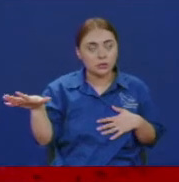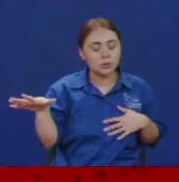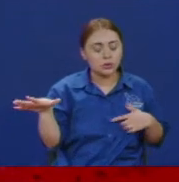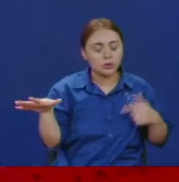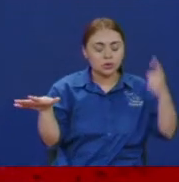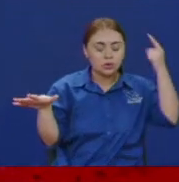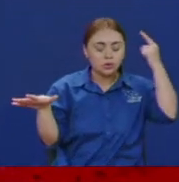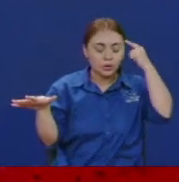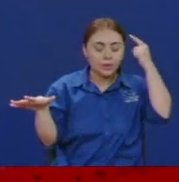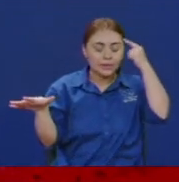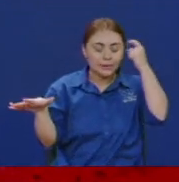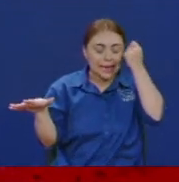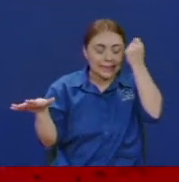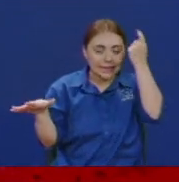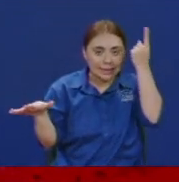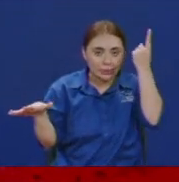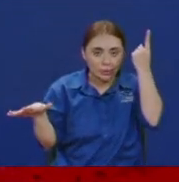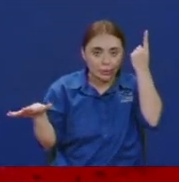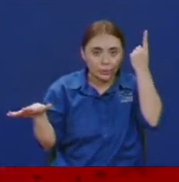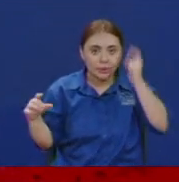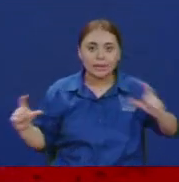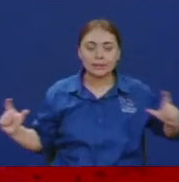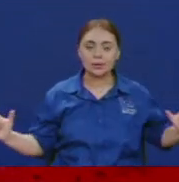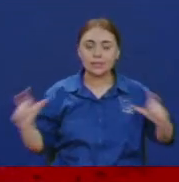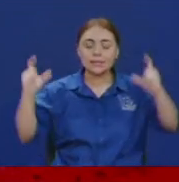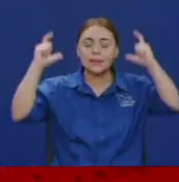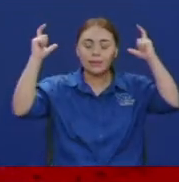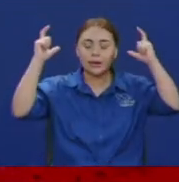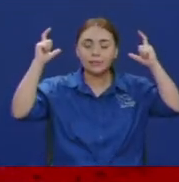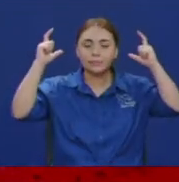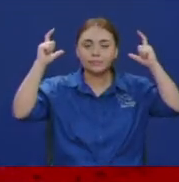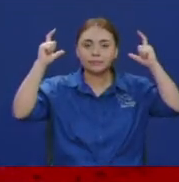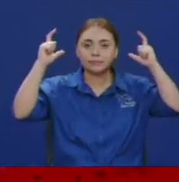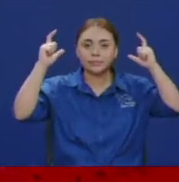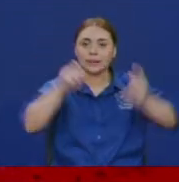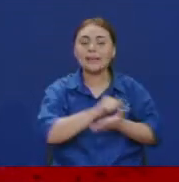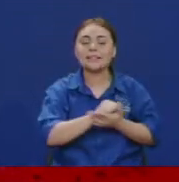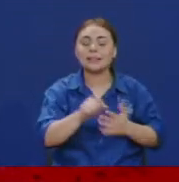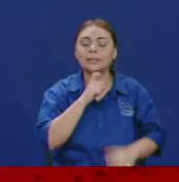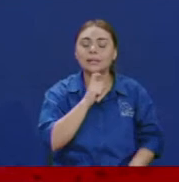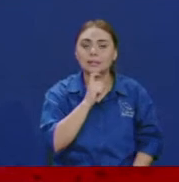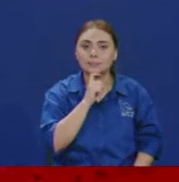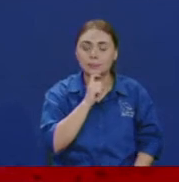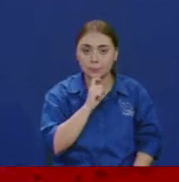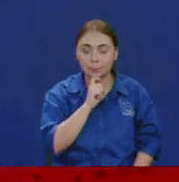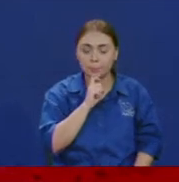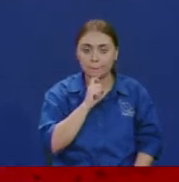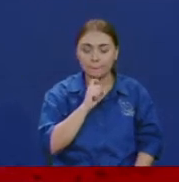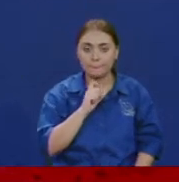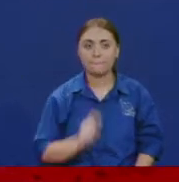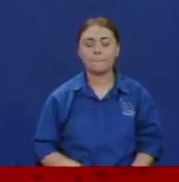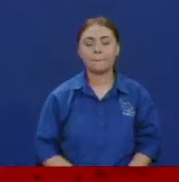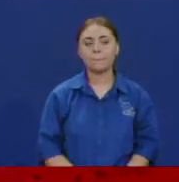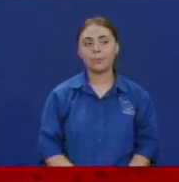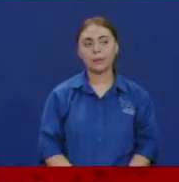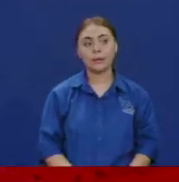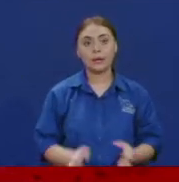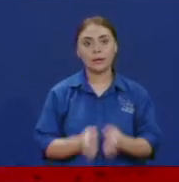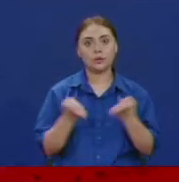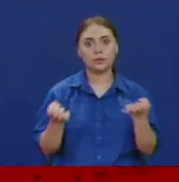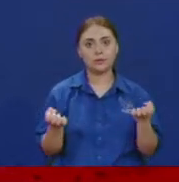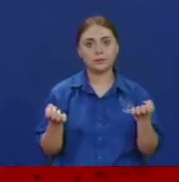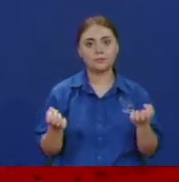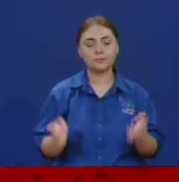Entiéndase por celebrar la Pascua, la Santa Cena, ya lo he dicho varias veces hasta el cansancio, yo creo que la mayoría ya lo hemos asimilado.